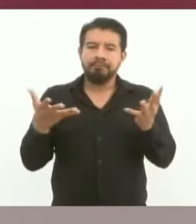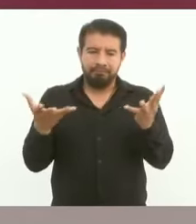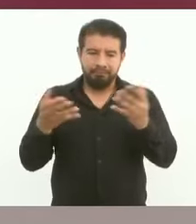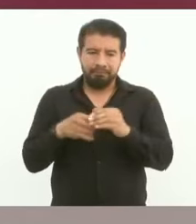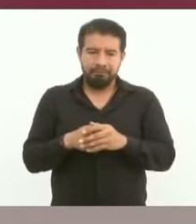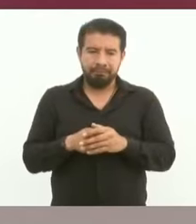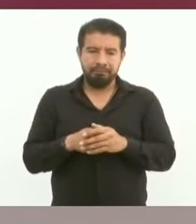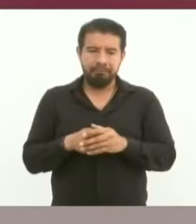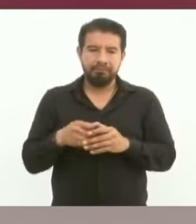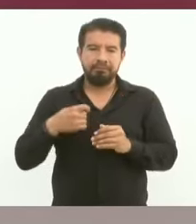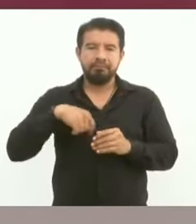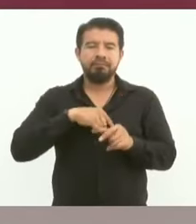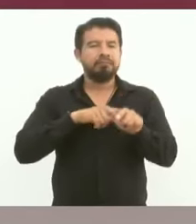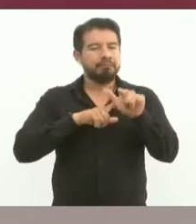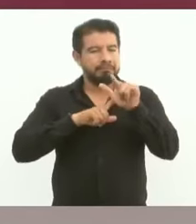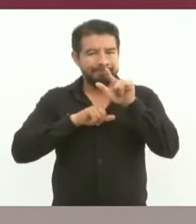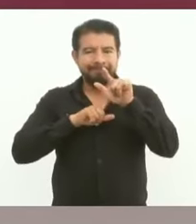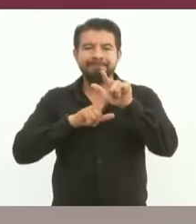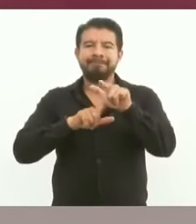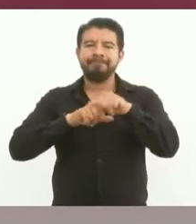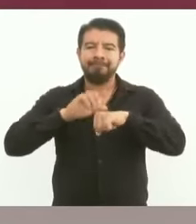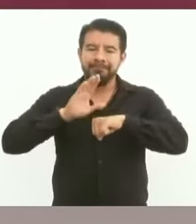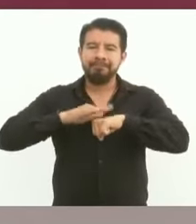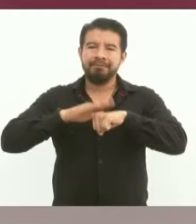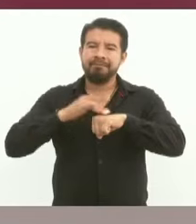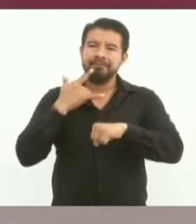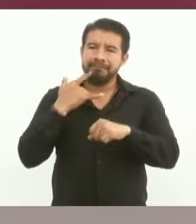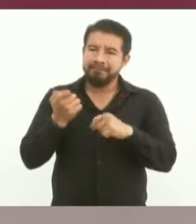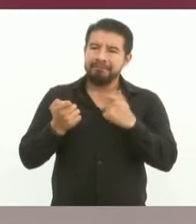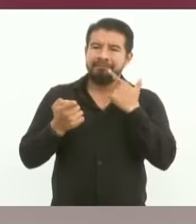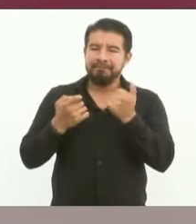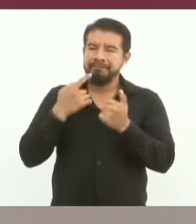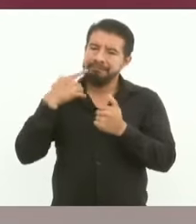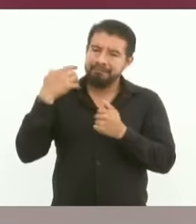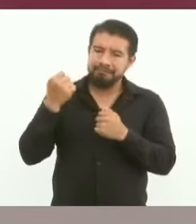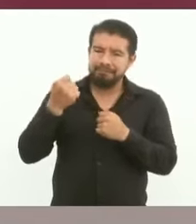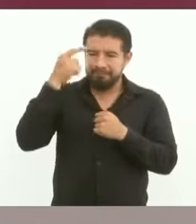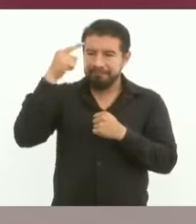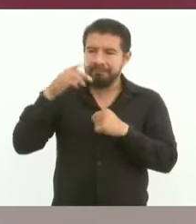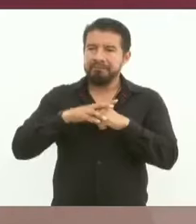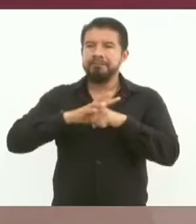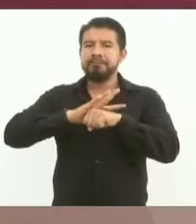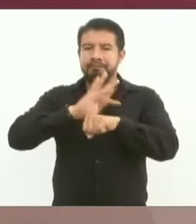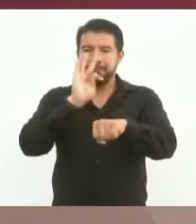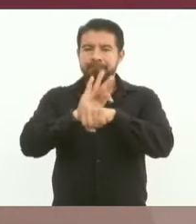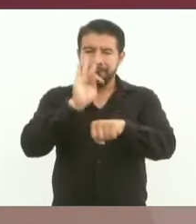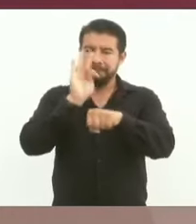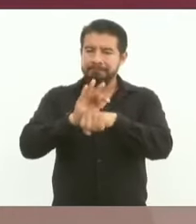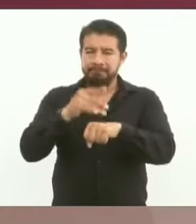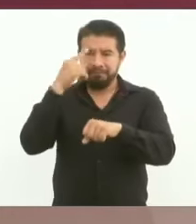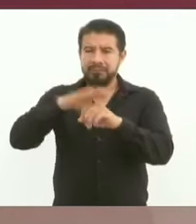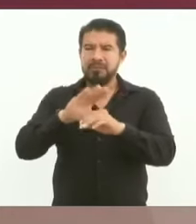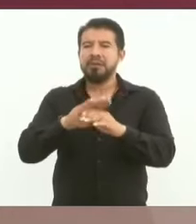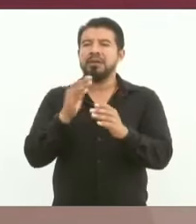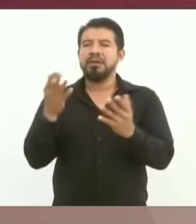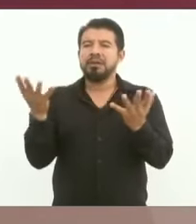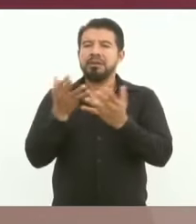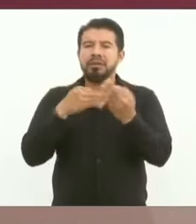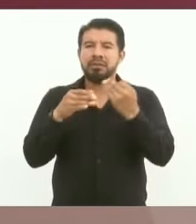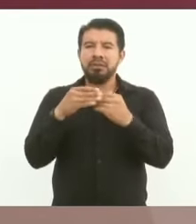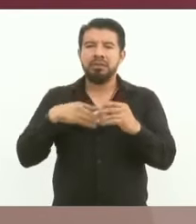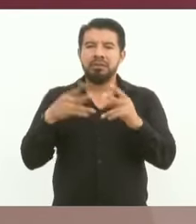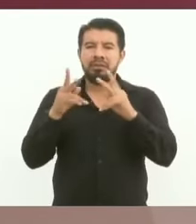a seguir procurando que haya bienestar para que se consiga la paz, porque la paz es